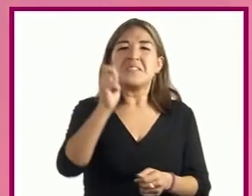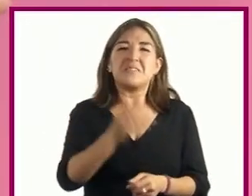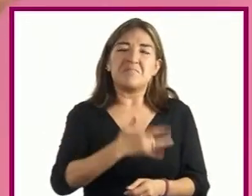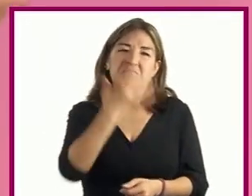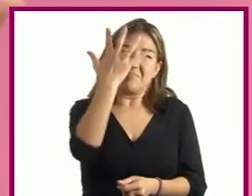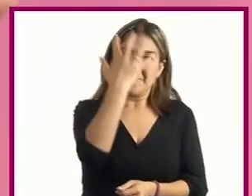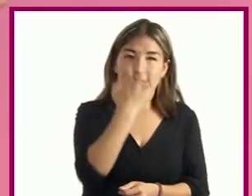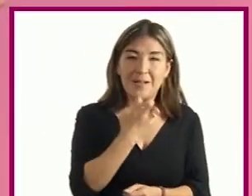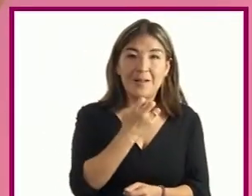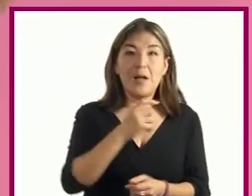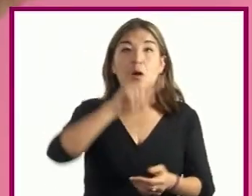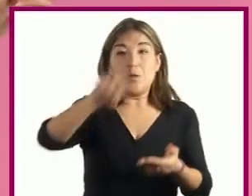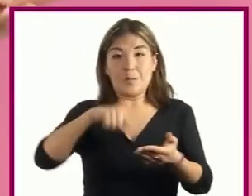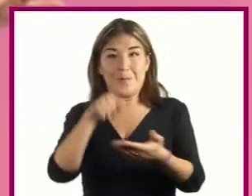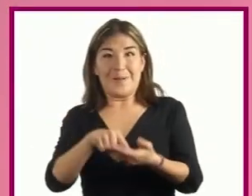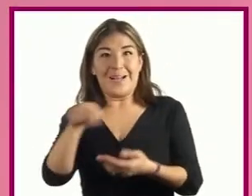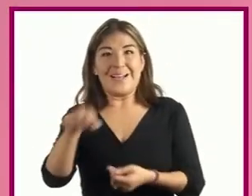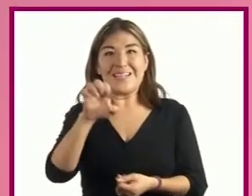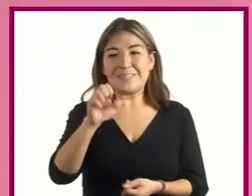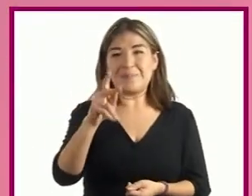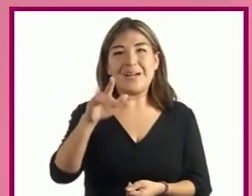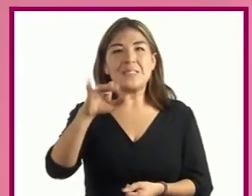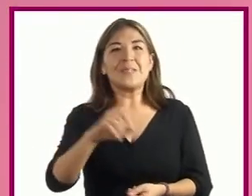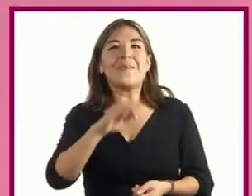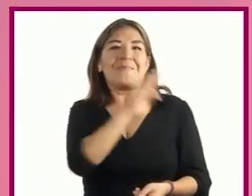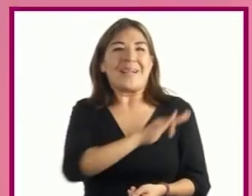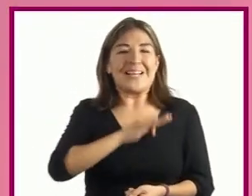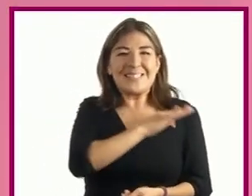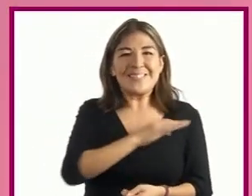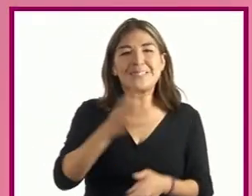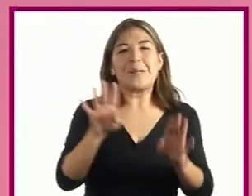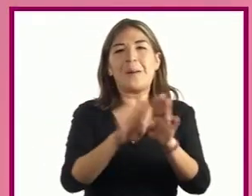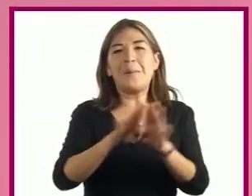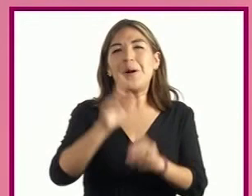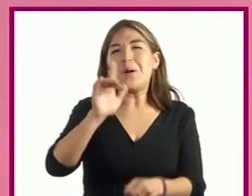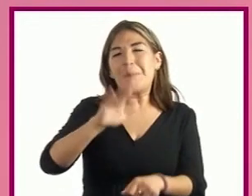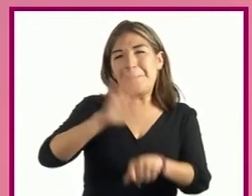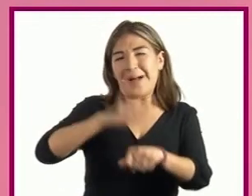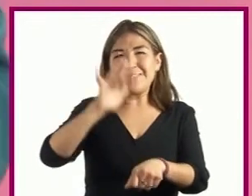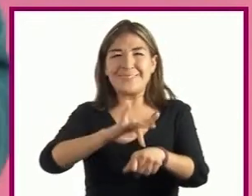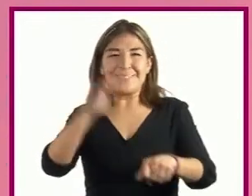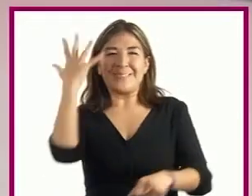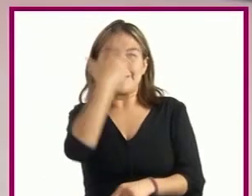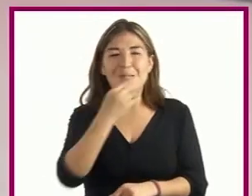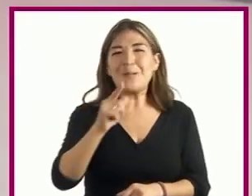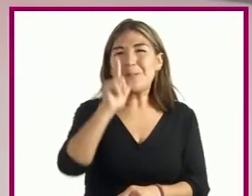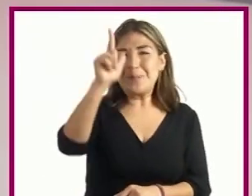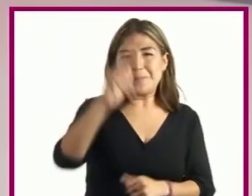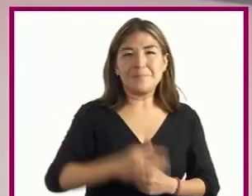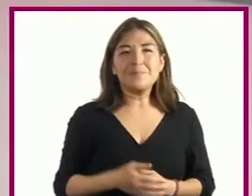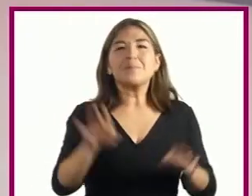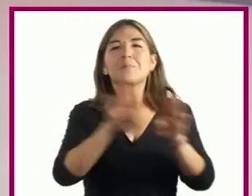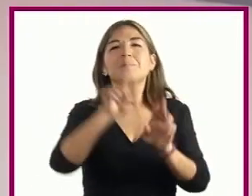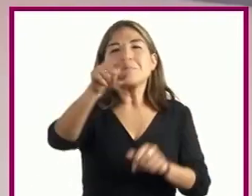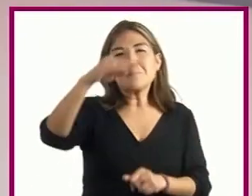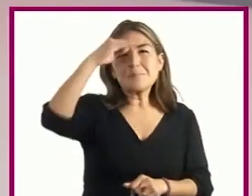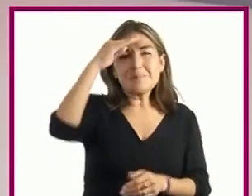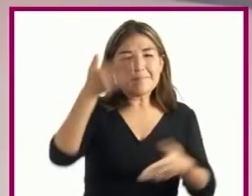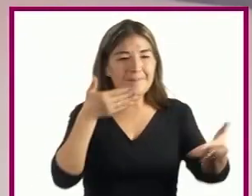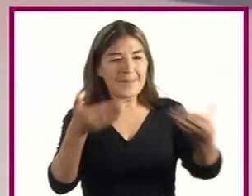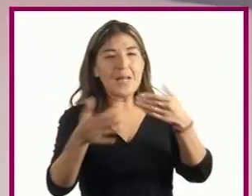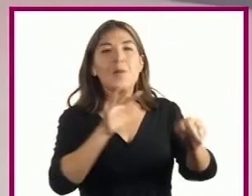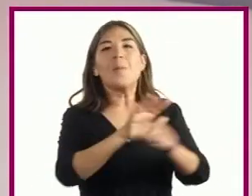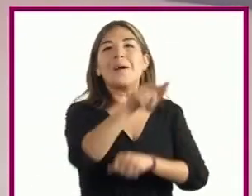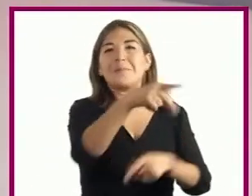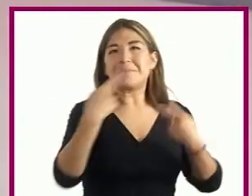espacios son felices, brillantes o llenos de luz. Eso nos dará algo que pensar acerca de la personalidad del